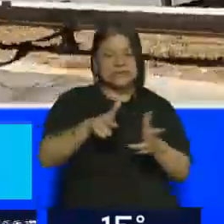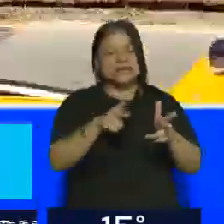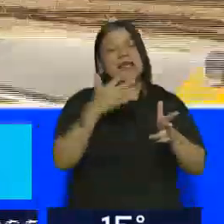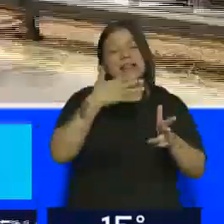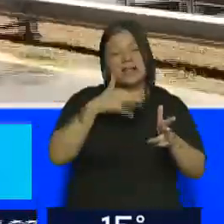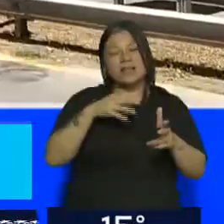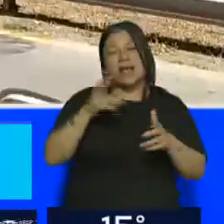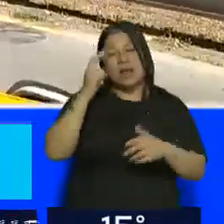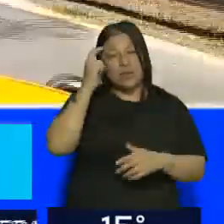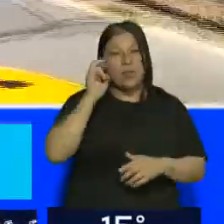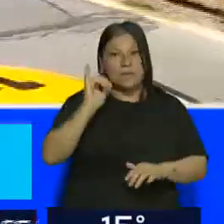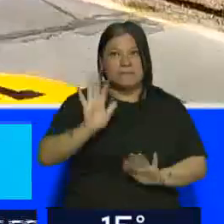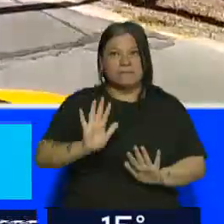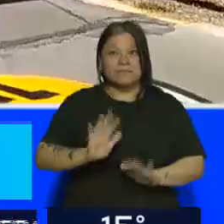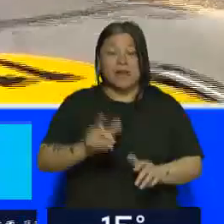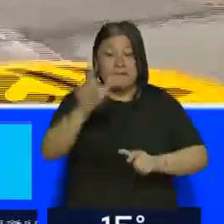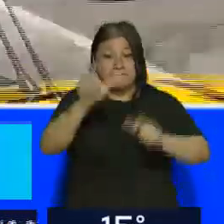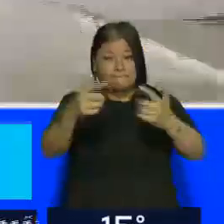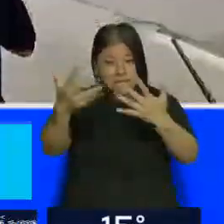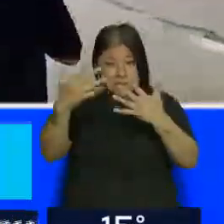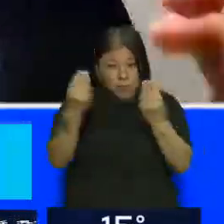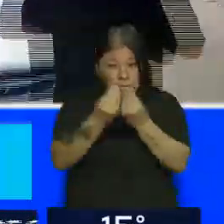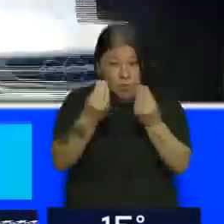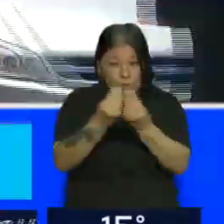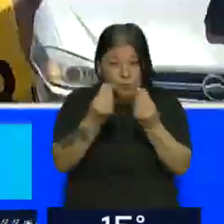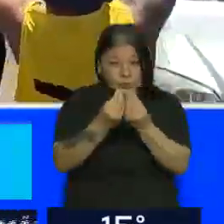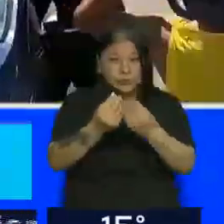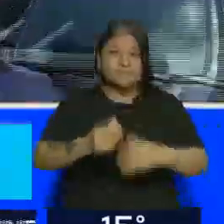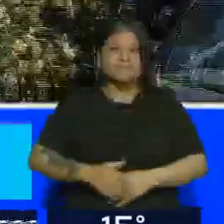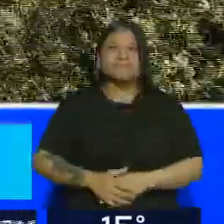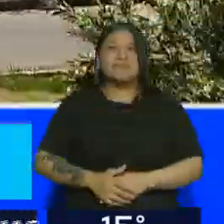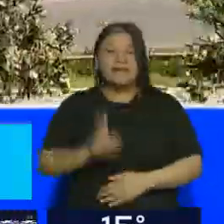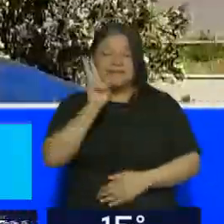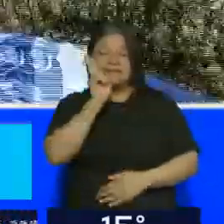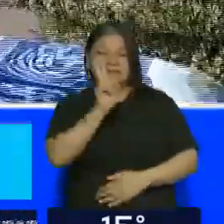medios. Policial. Hay mucha gente, a Chicho. Ver, a ver si se ve.